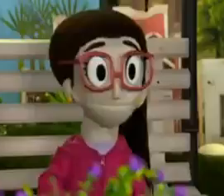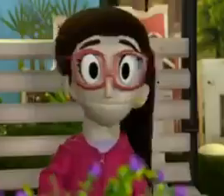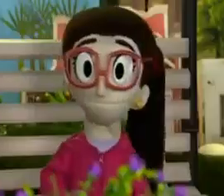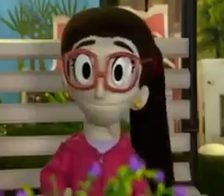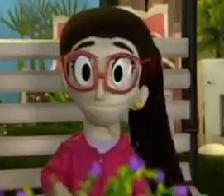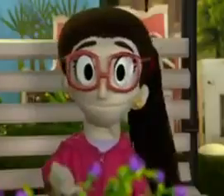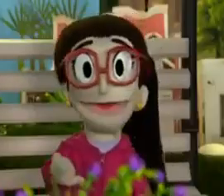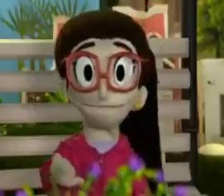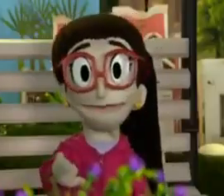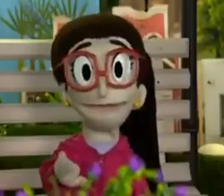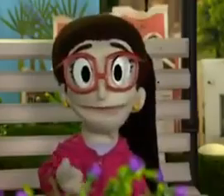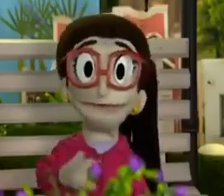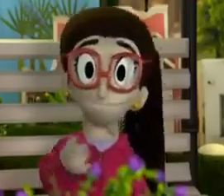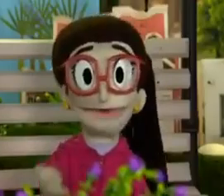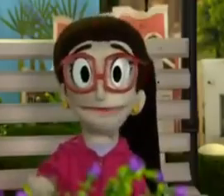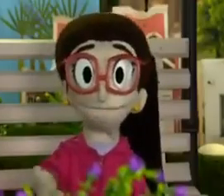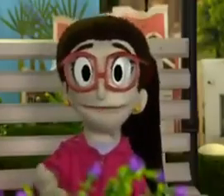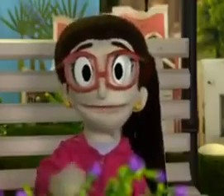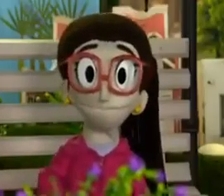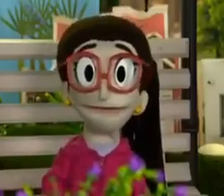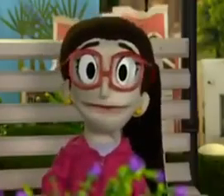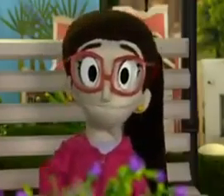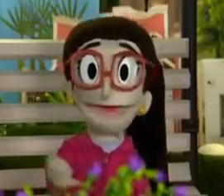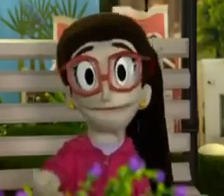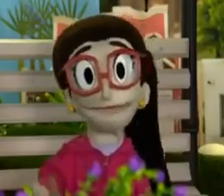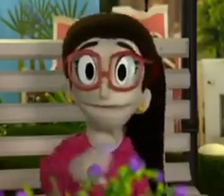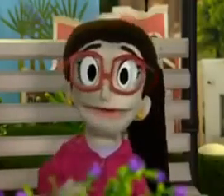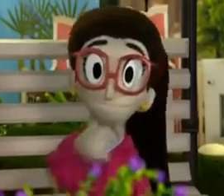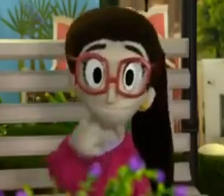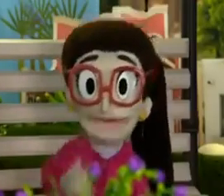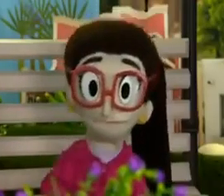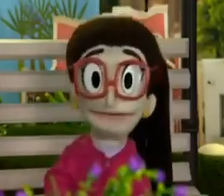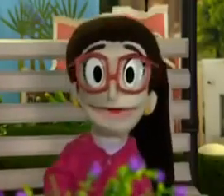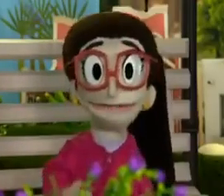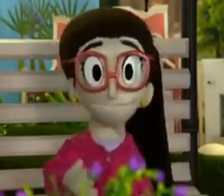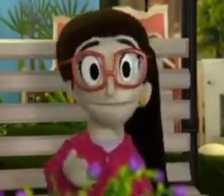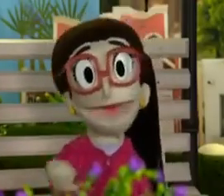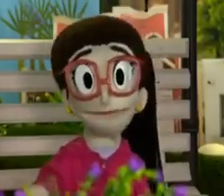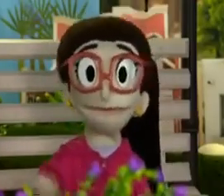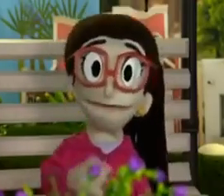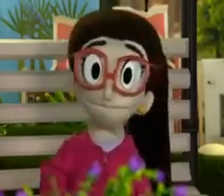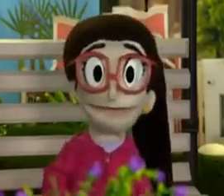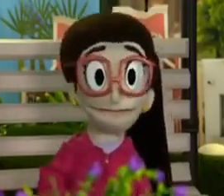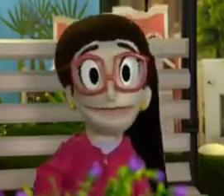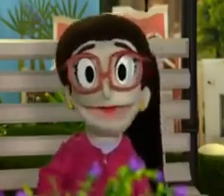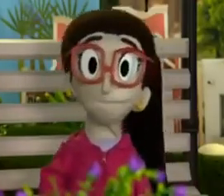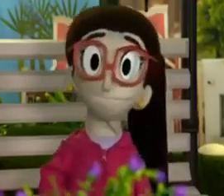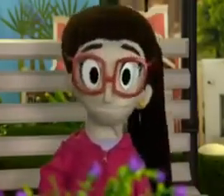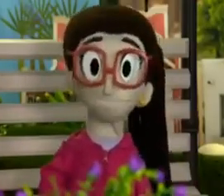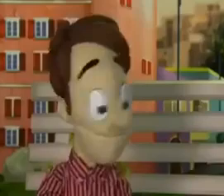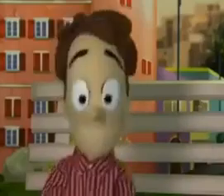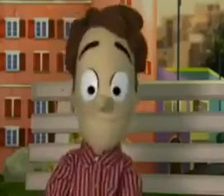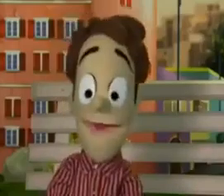hacer. Mantenernos bien informados, con información cierta, ayuda a sentirnos mejor.